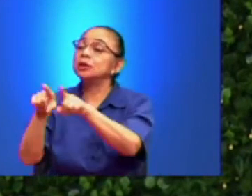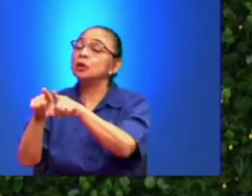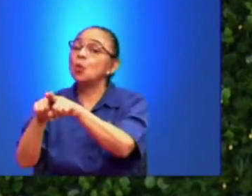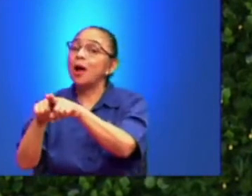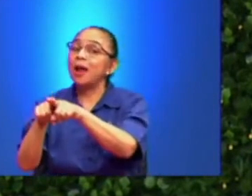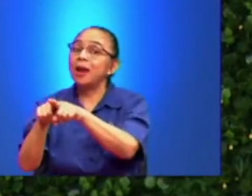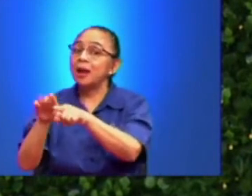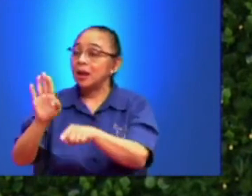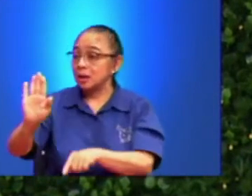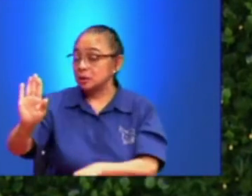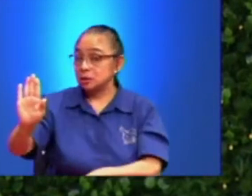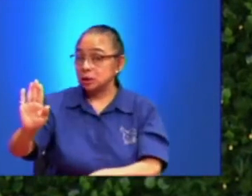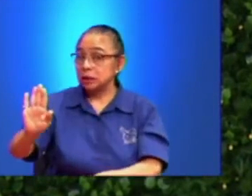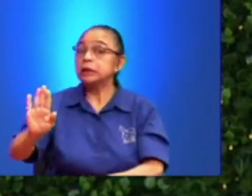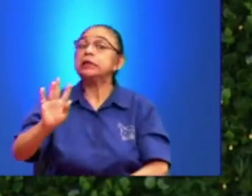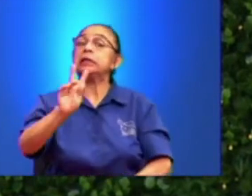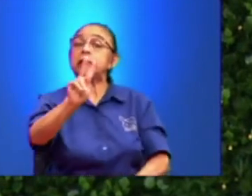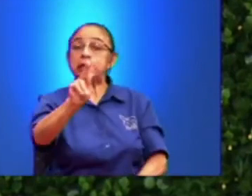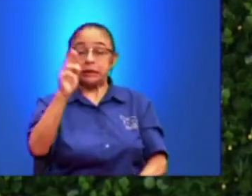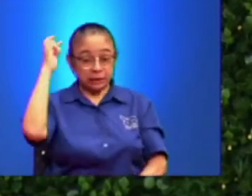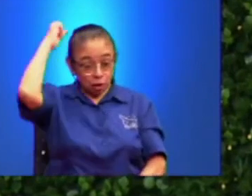y de los profetas